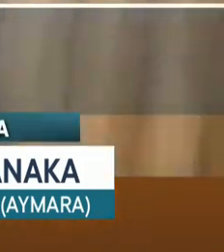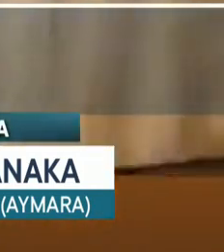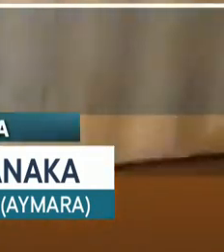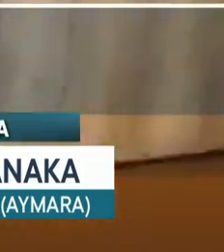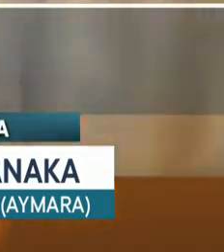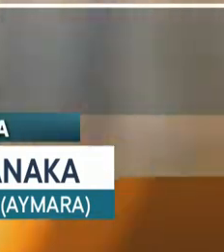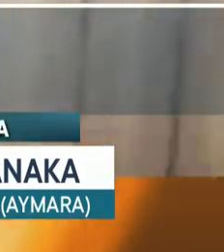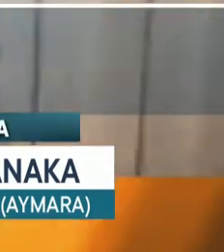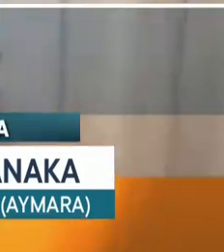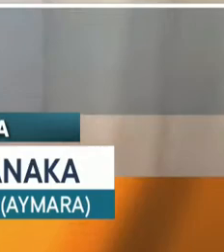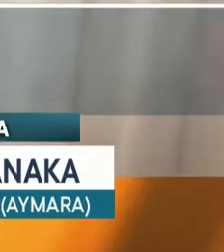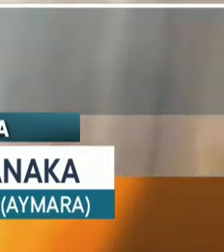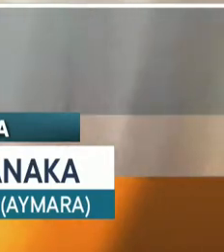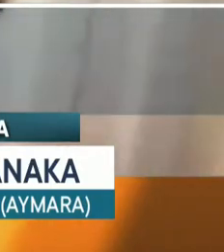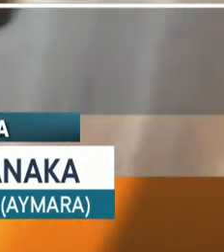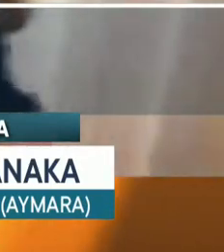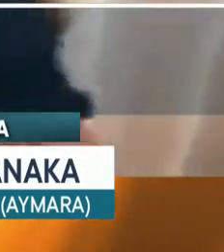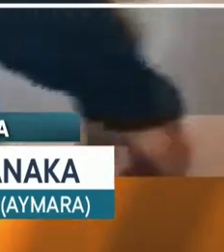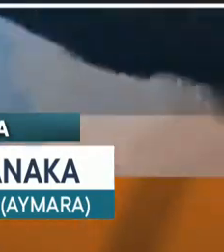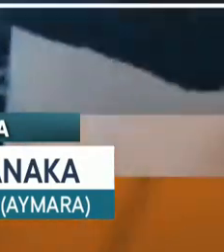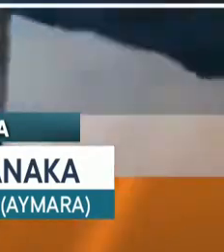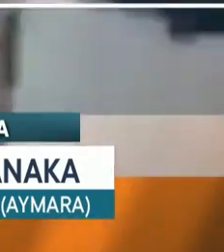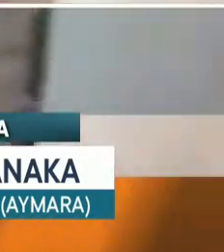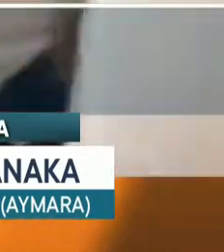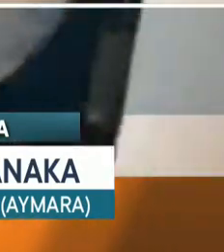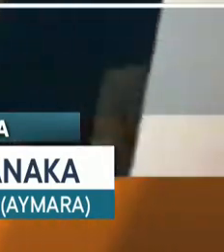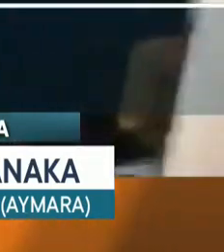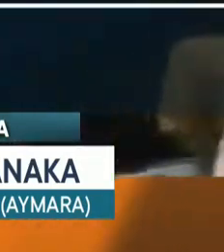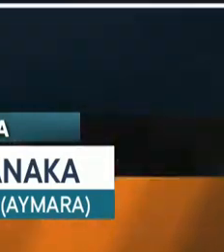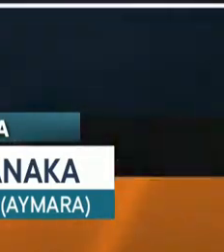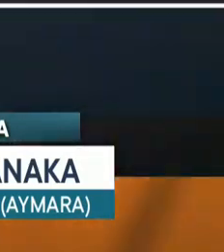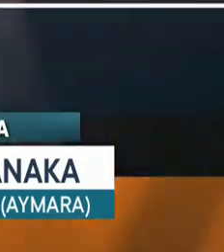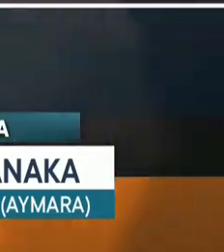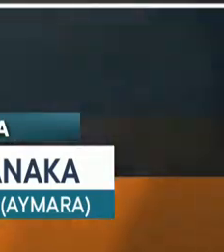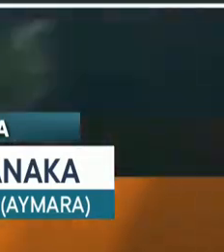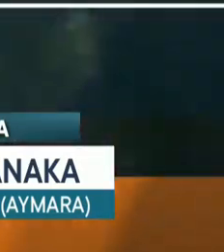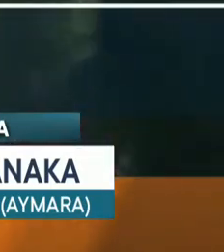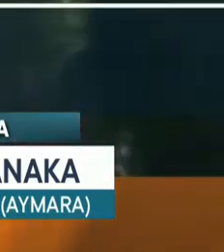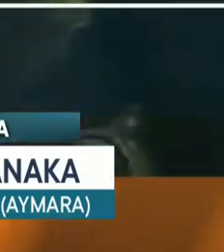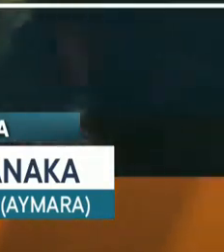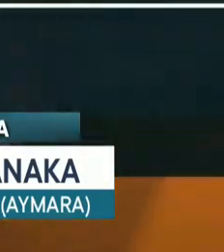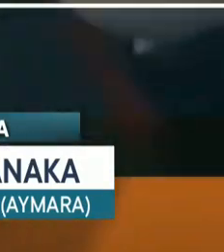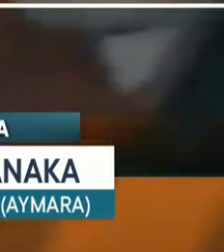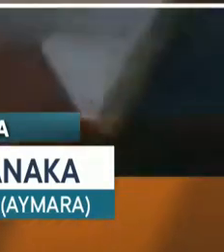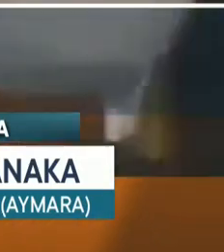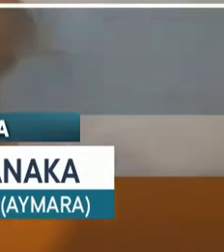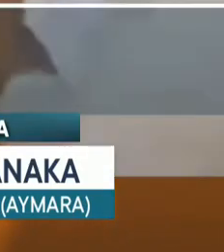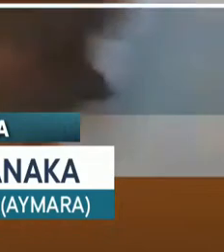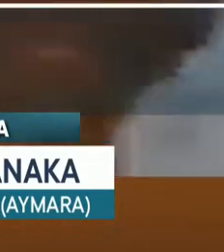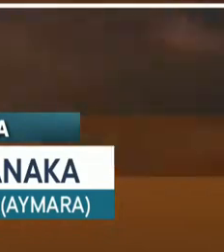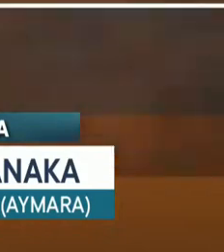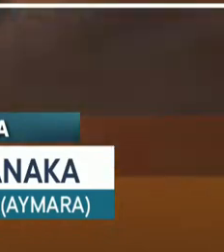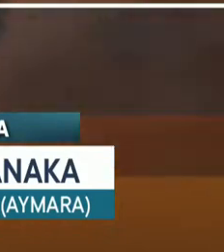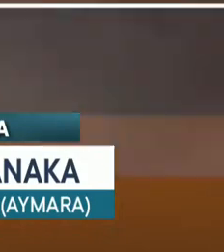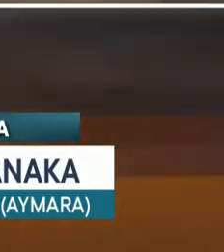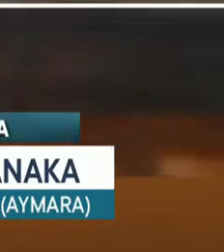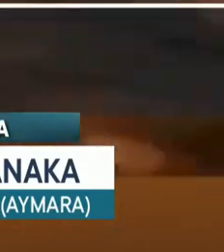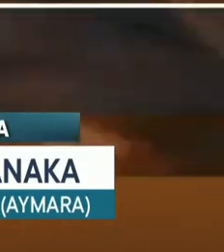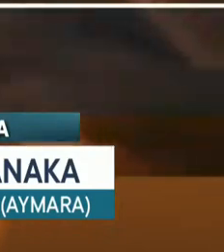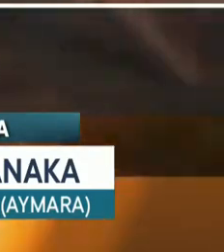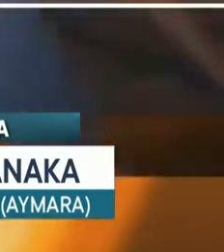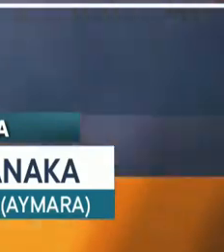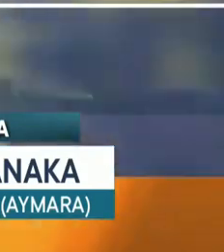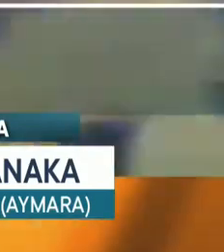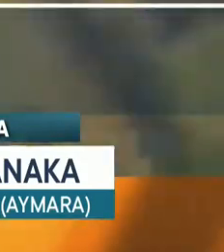Nakaru, Kitenakateja, Hamas, Puncha, Ulur, Asipkataina, Jupanakarua, Wayabo, Chekau, Hitana, Kathap, Hataina, Ukansti, Puncha,